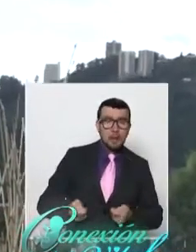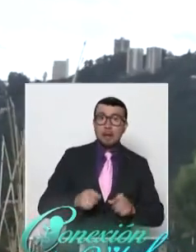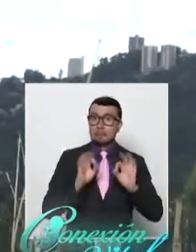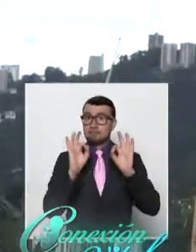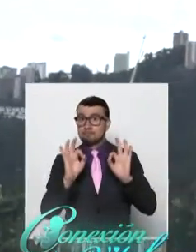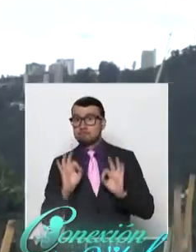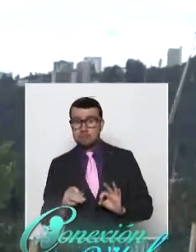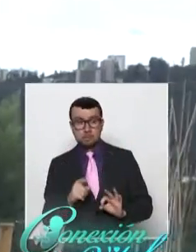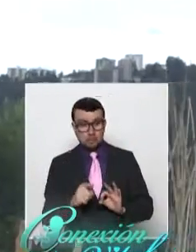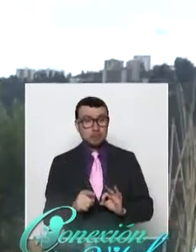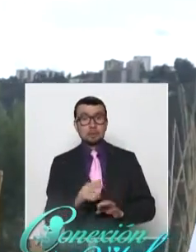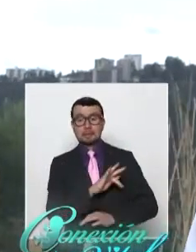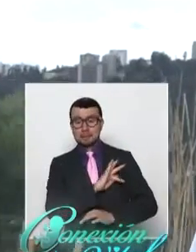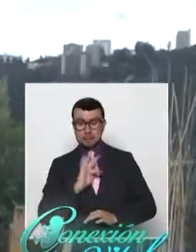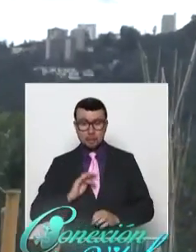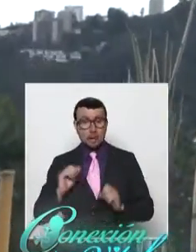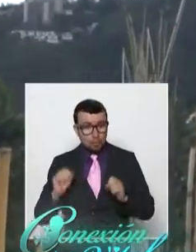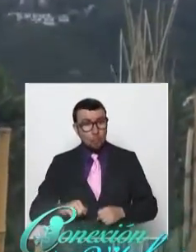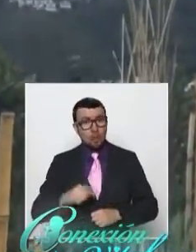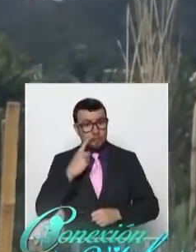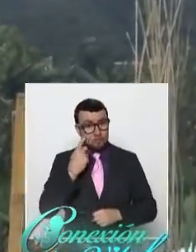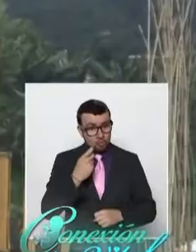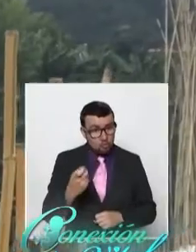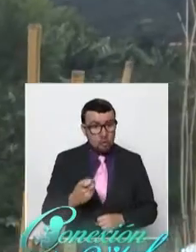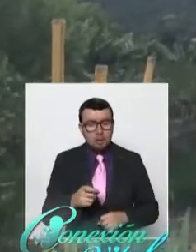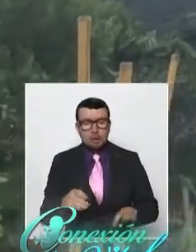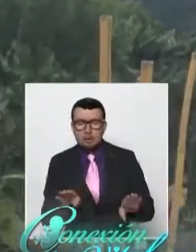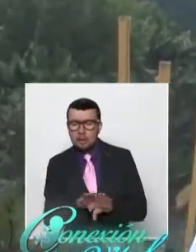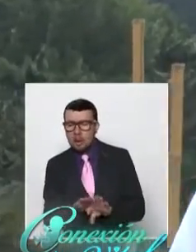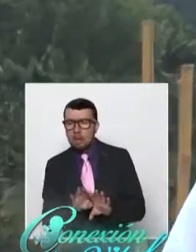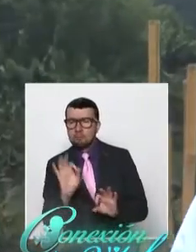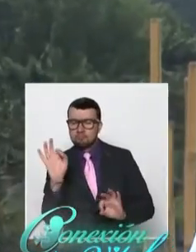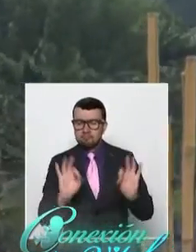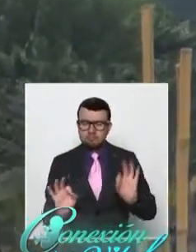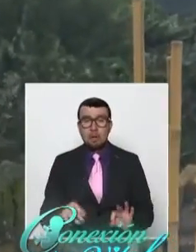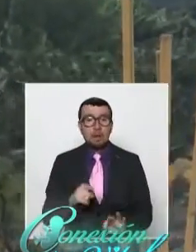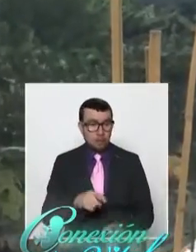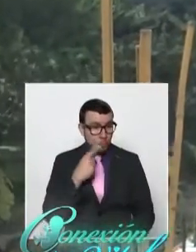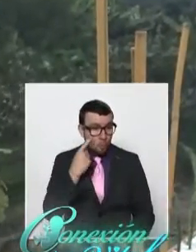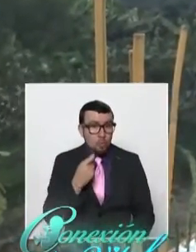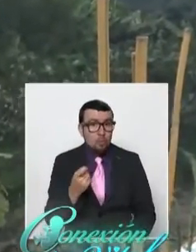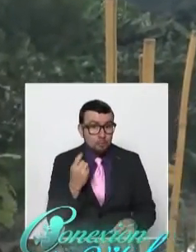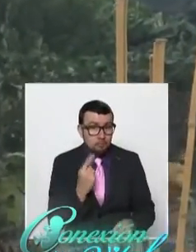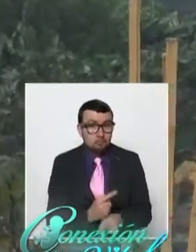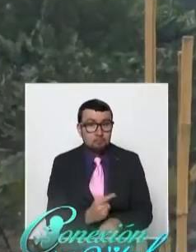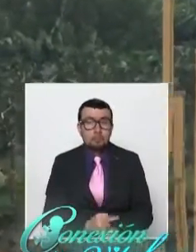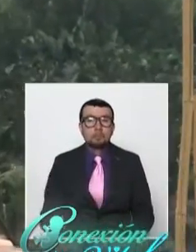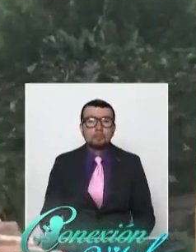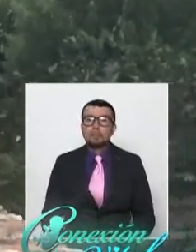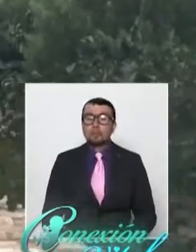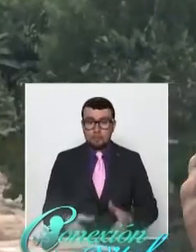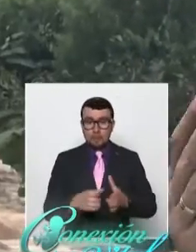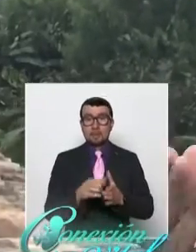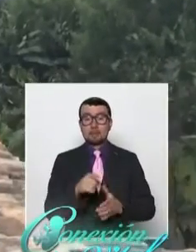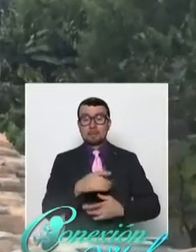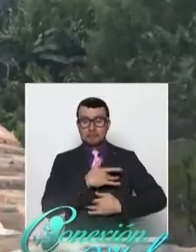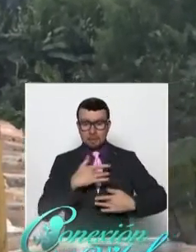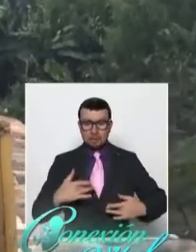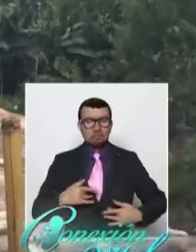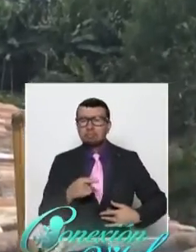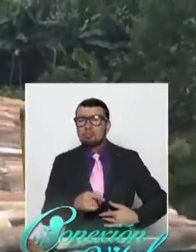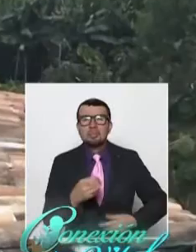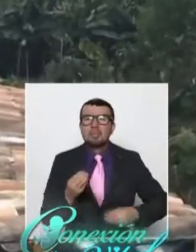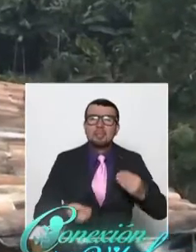ideal terapéutica para buscar todo ese equilibrio que se está buscando. En el Parque de la Salud contamos con